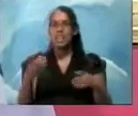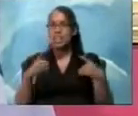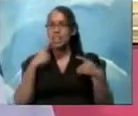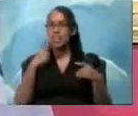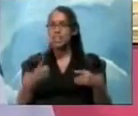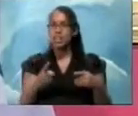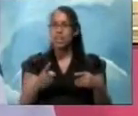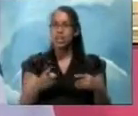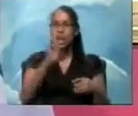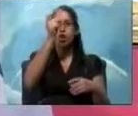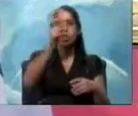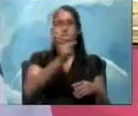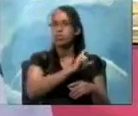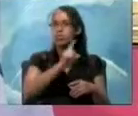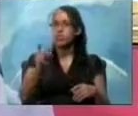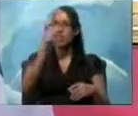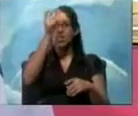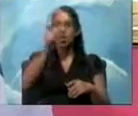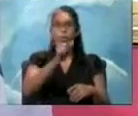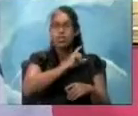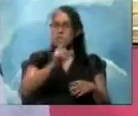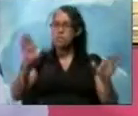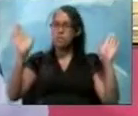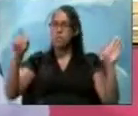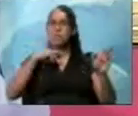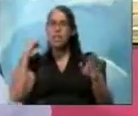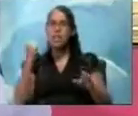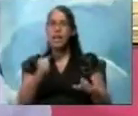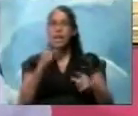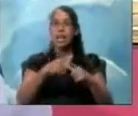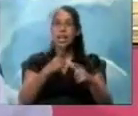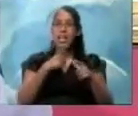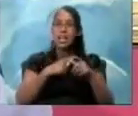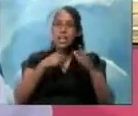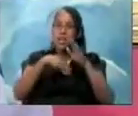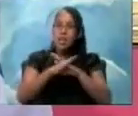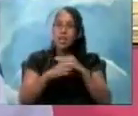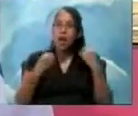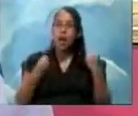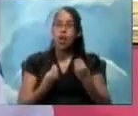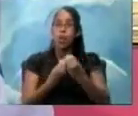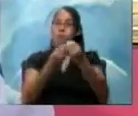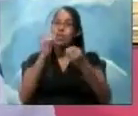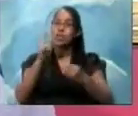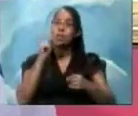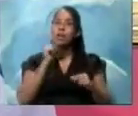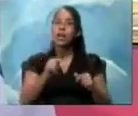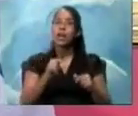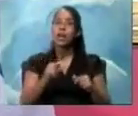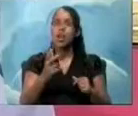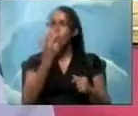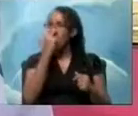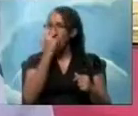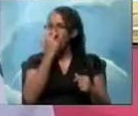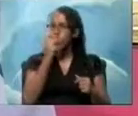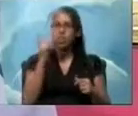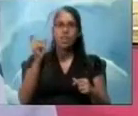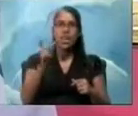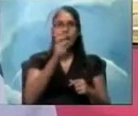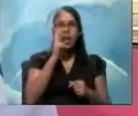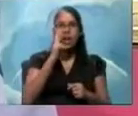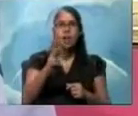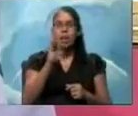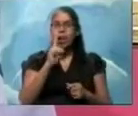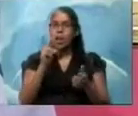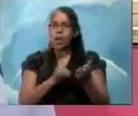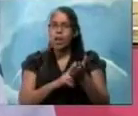decían, crucifíquelo, crucifíquelo, iban acompañándolos también ahí, los curiosos, la gente mirando,